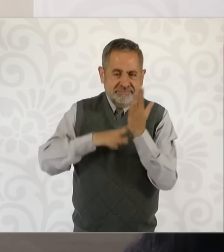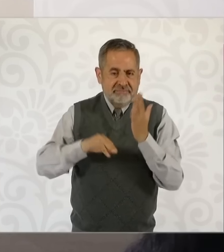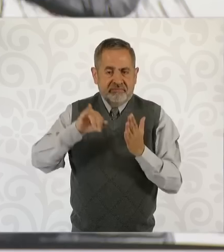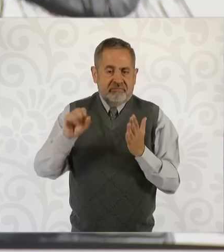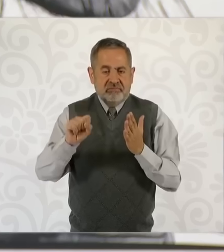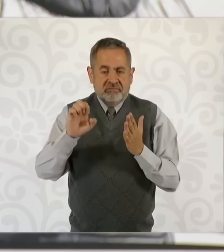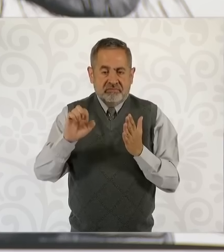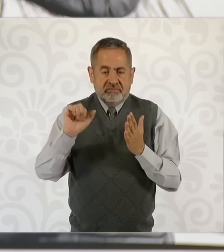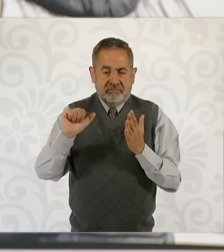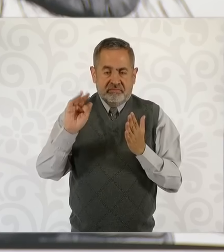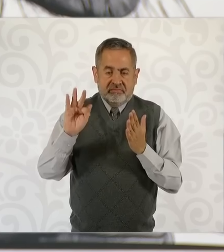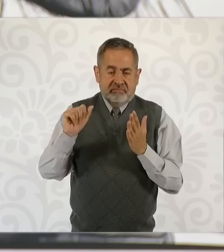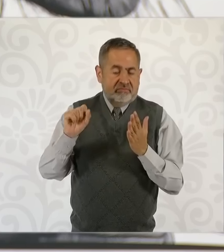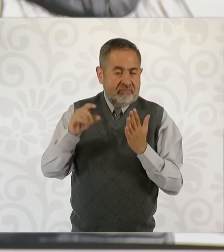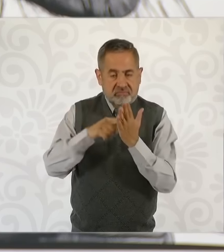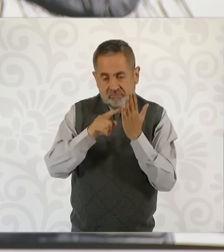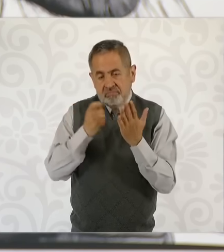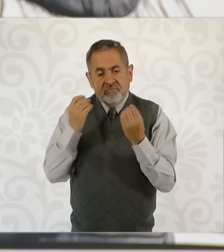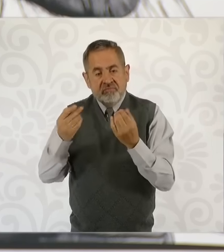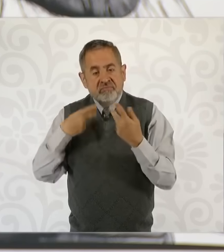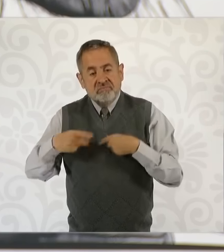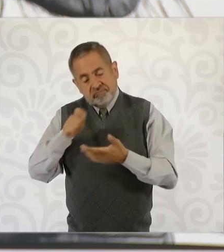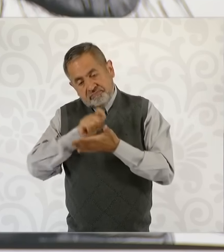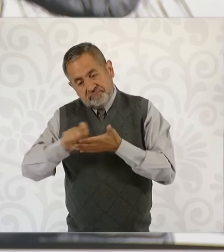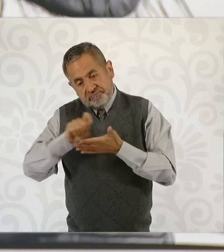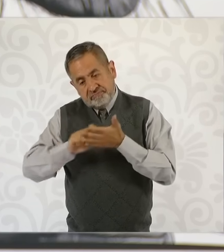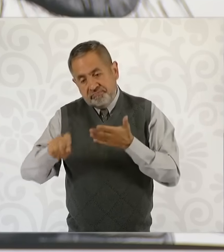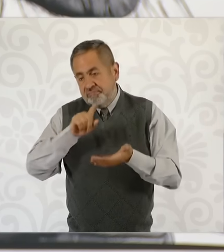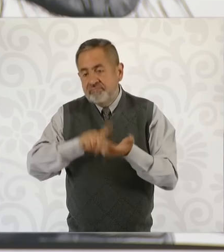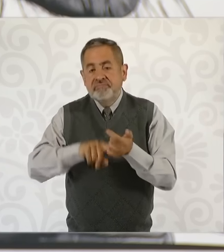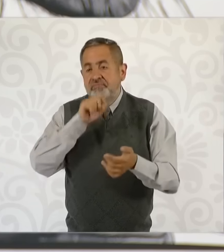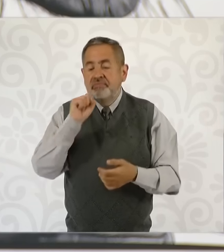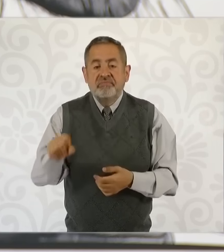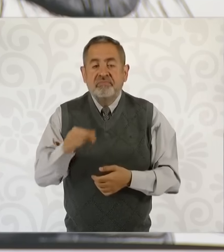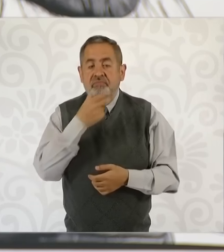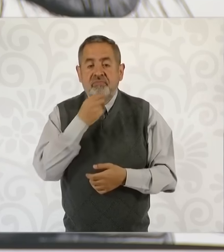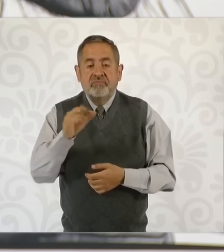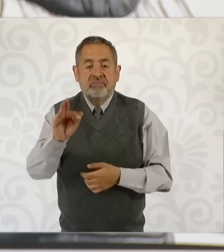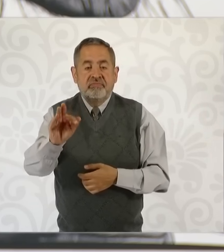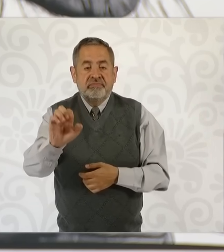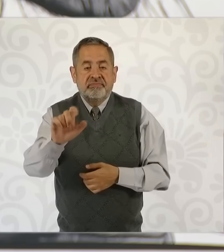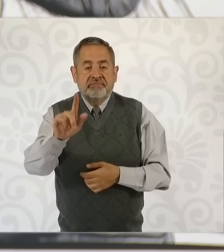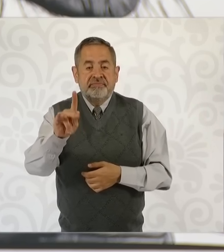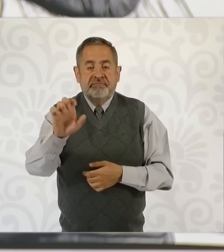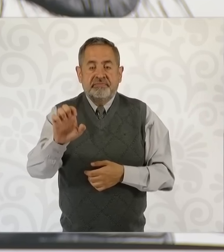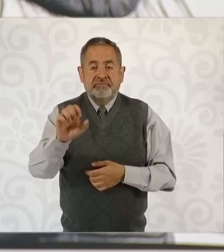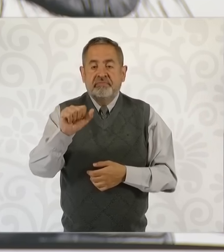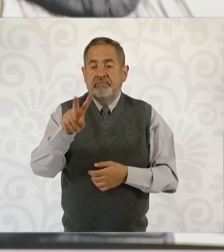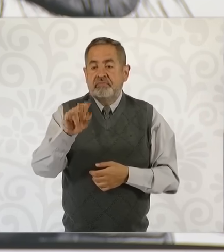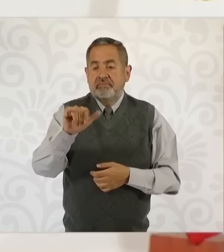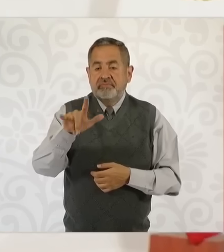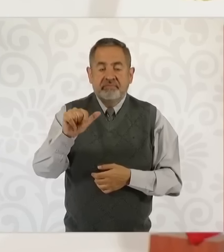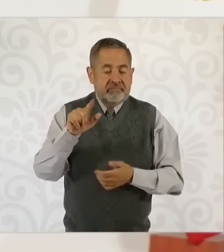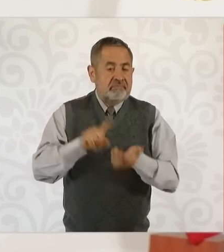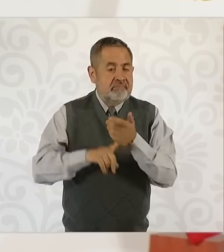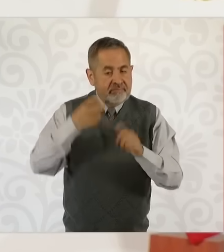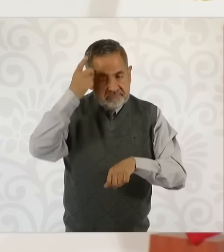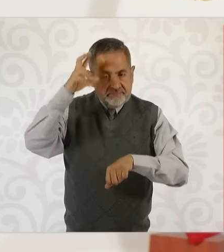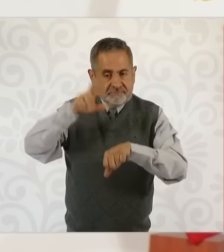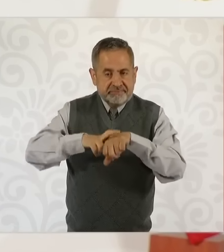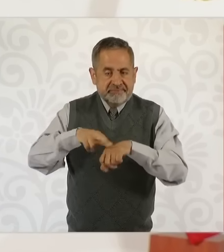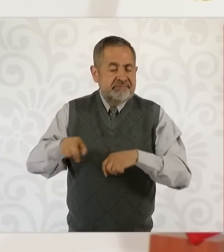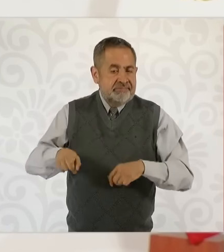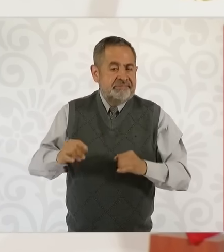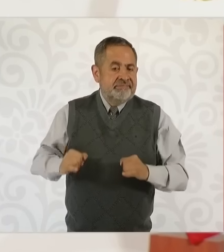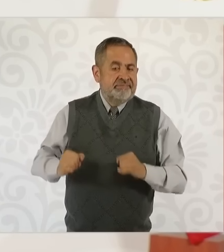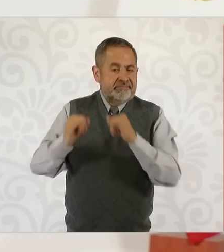yo, y quien ha escrito mucho sobre ello es Felipe Ávila, que es el director del